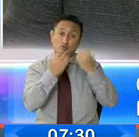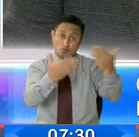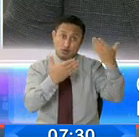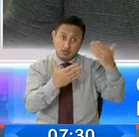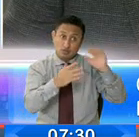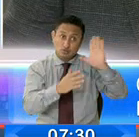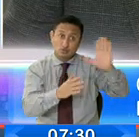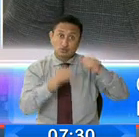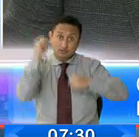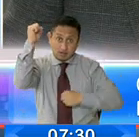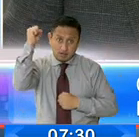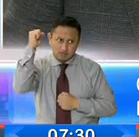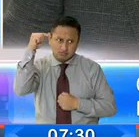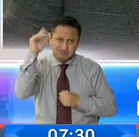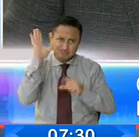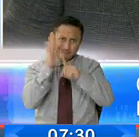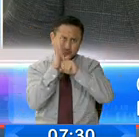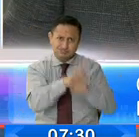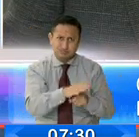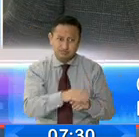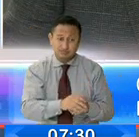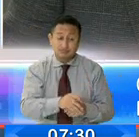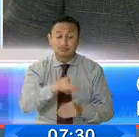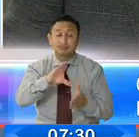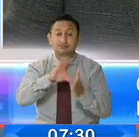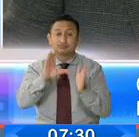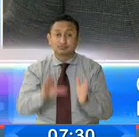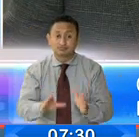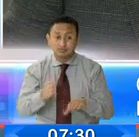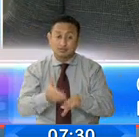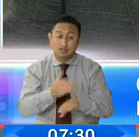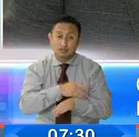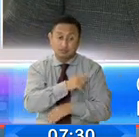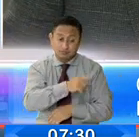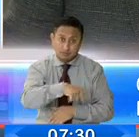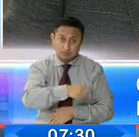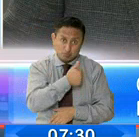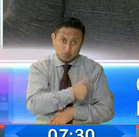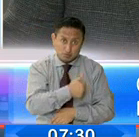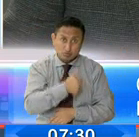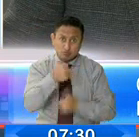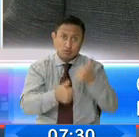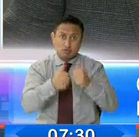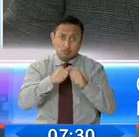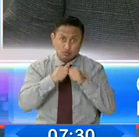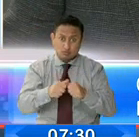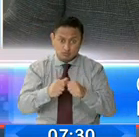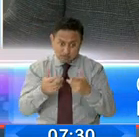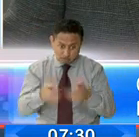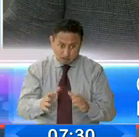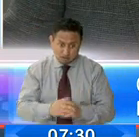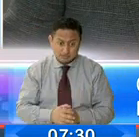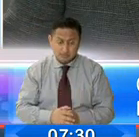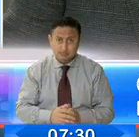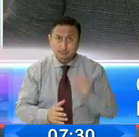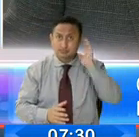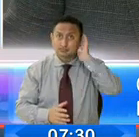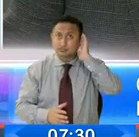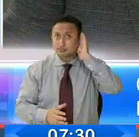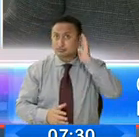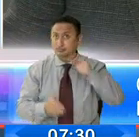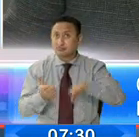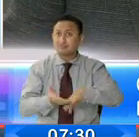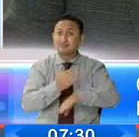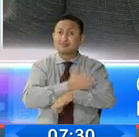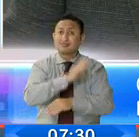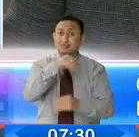los derechos de los ciudadanos que ya están incluso sus candidaturas en firme, de los que ganaron la